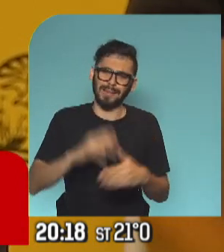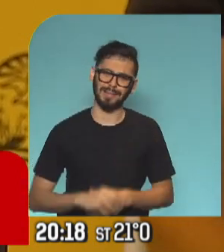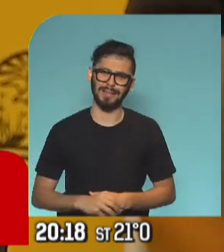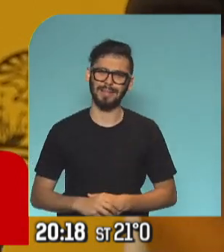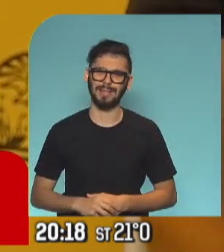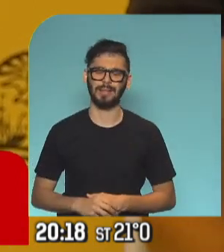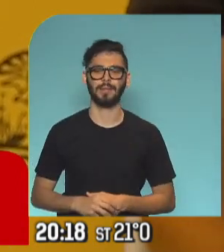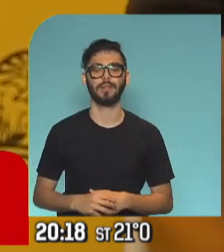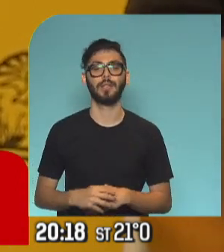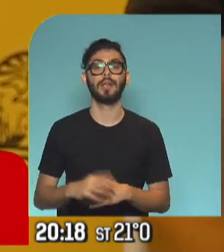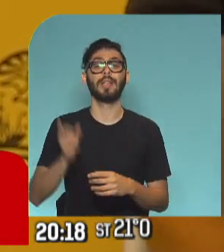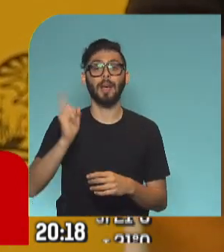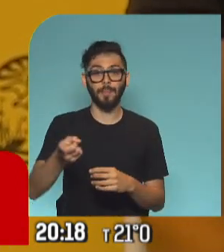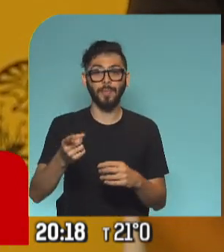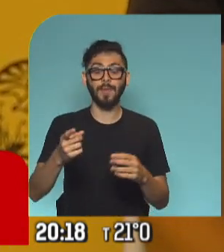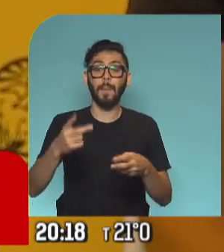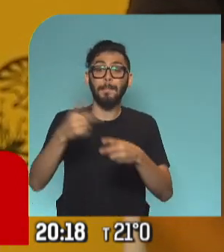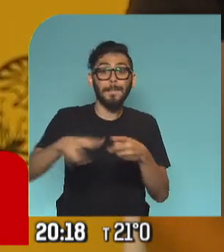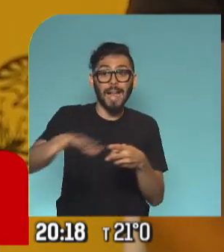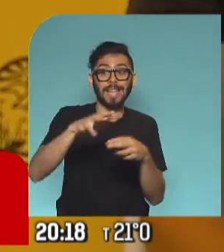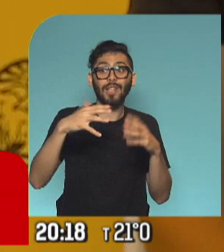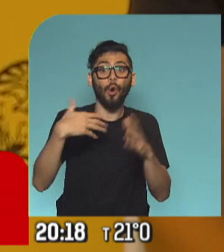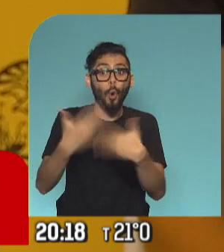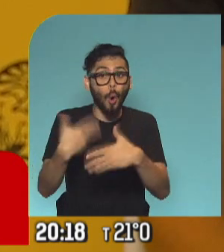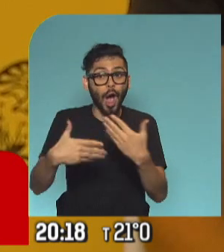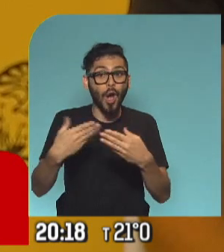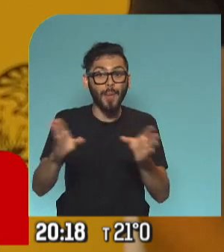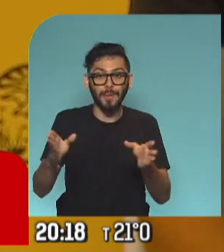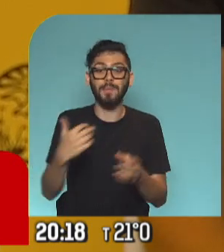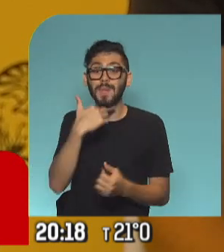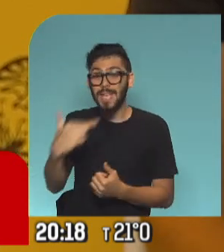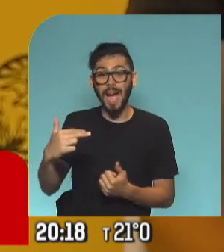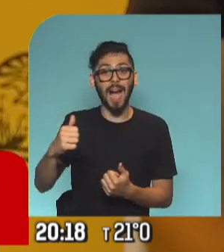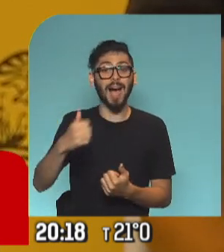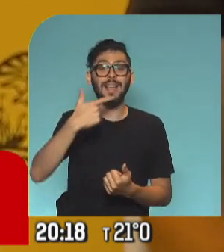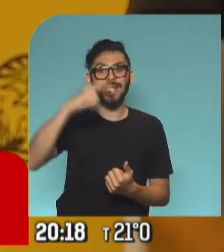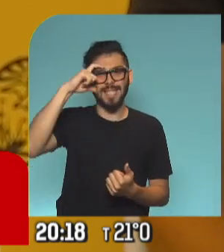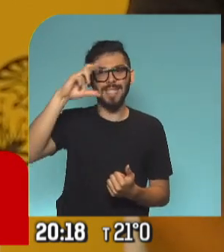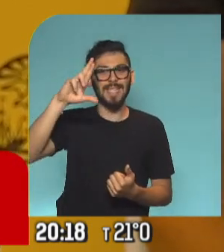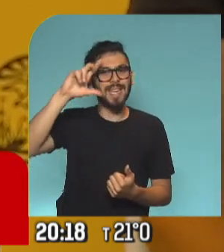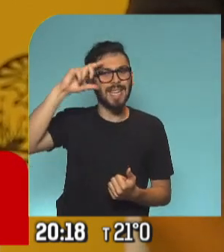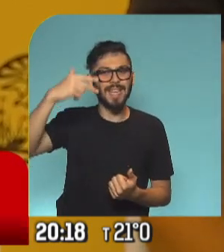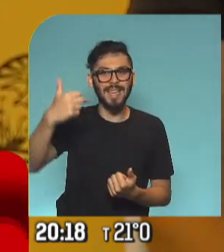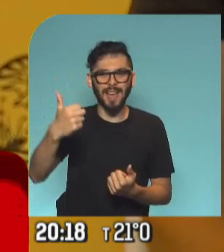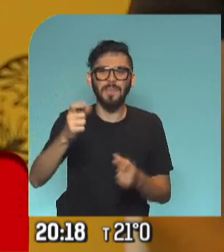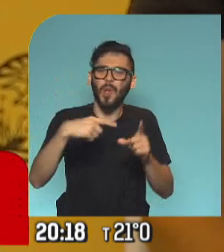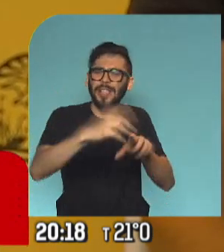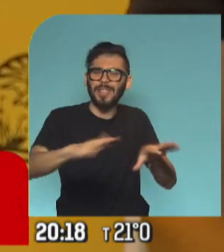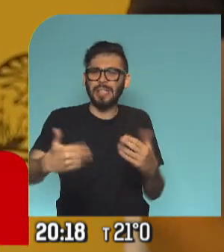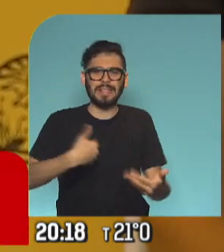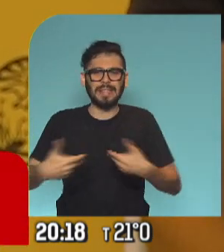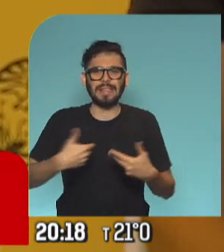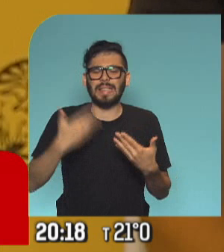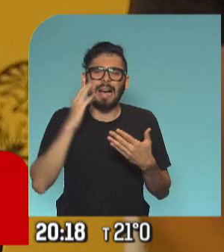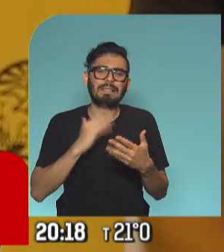También van a volver a abrir los patios de juego de las plazas, que tanto mi hija Serena como muchísimos chicos nos están pidiendo hace meses. Vamos